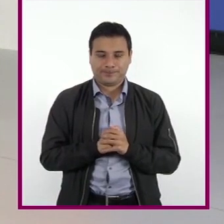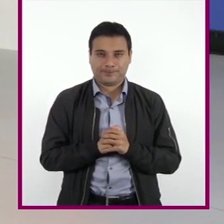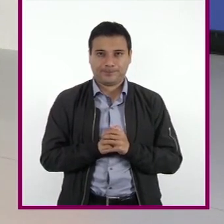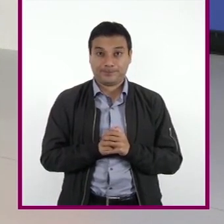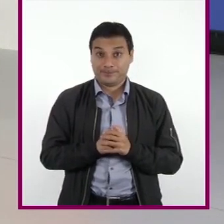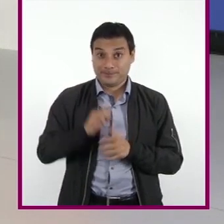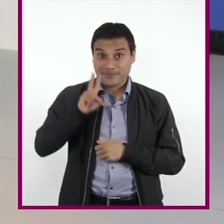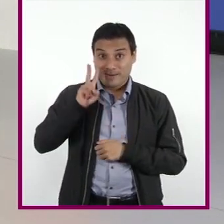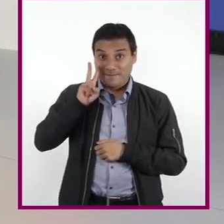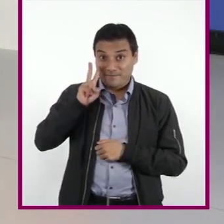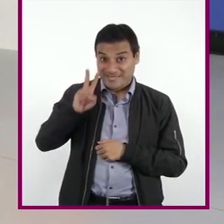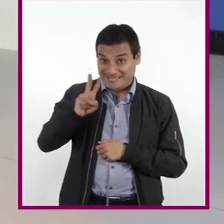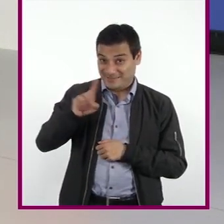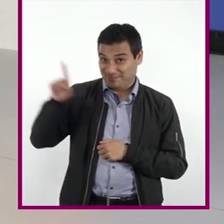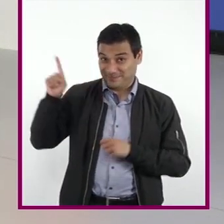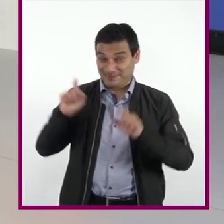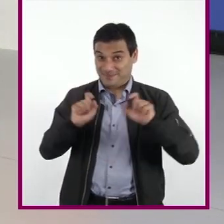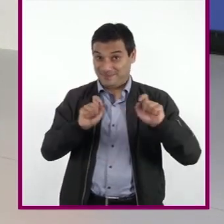Observemos con atención la pantalla.